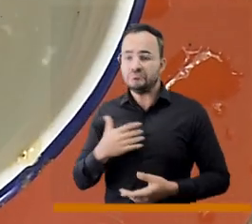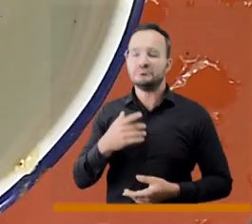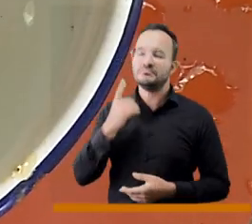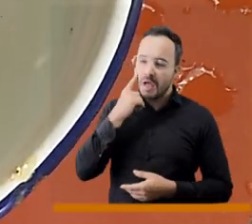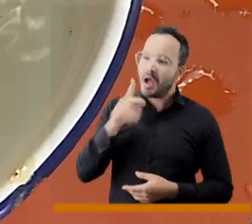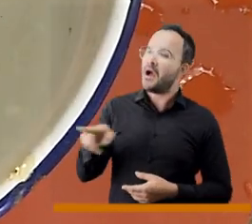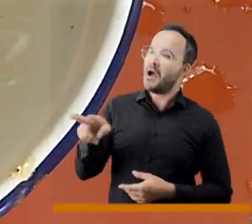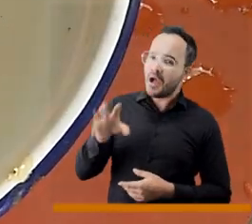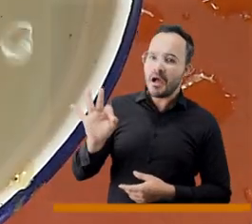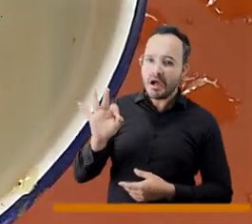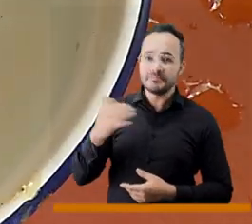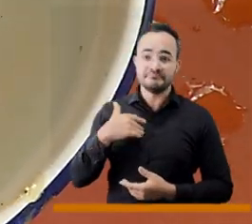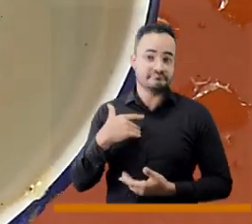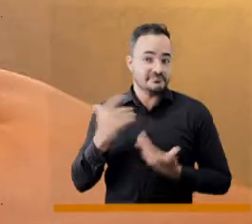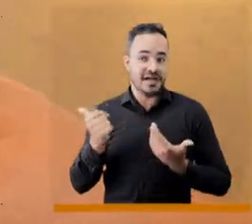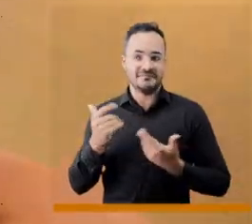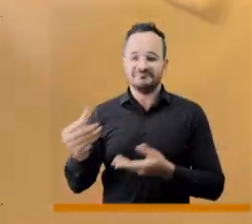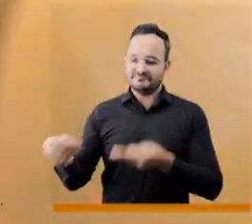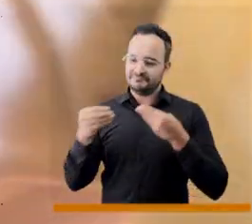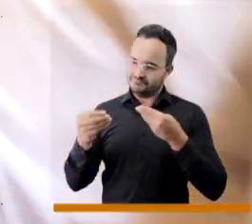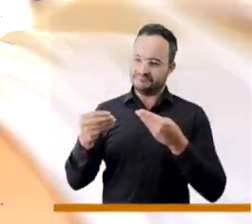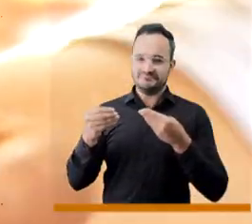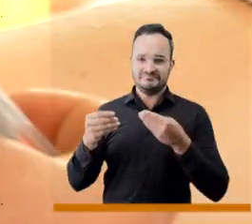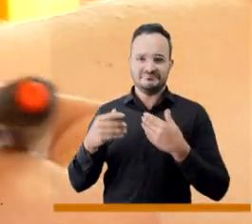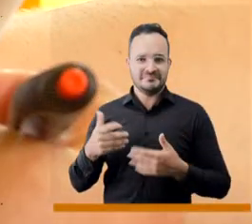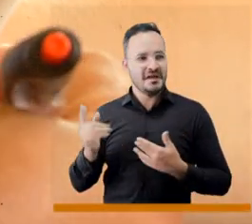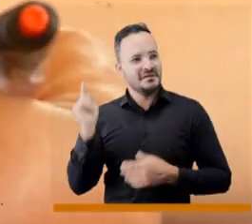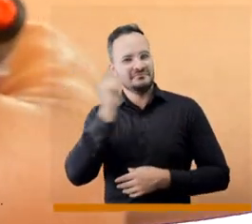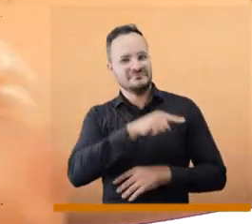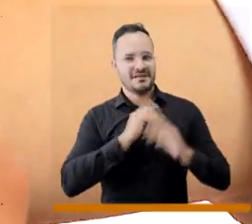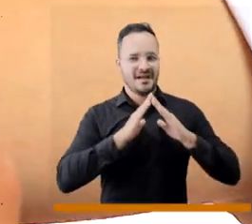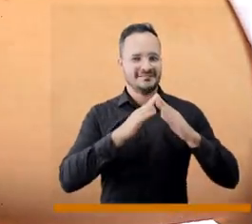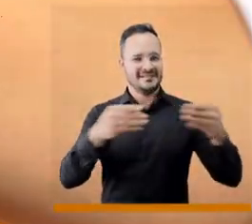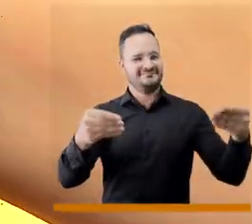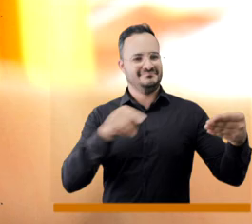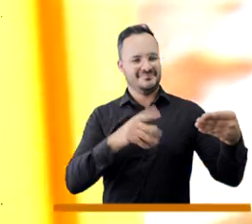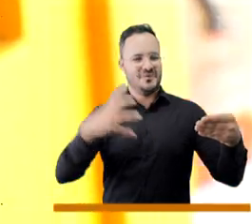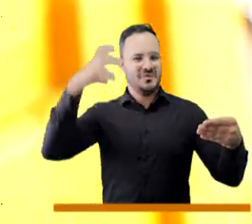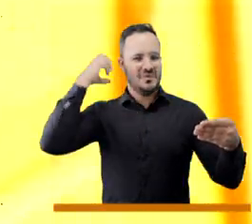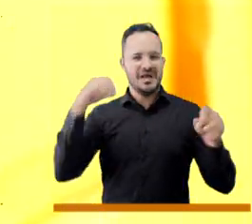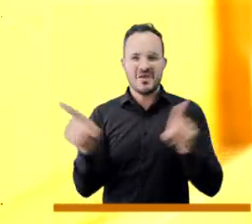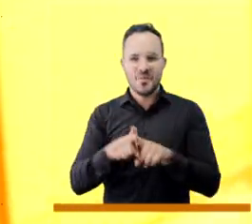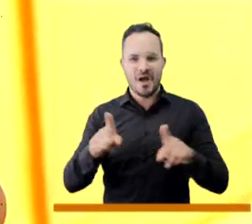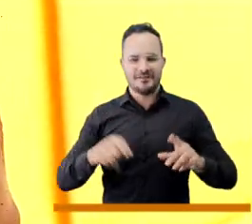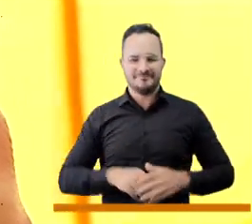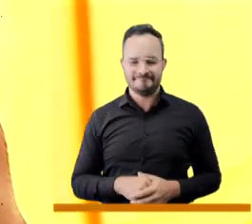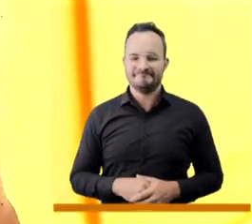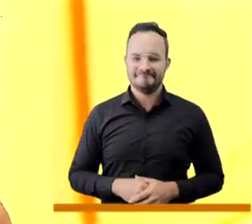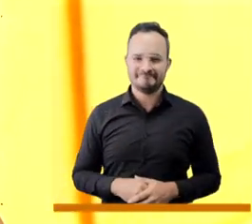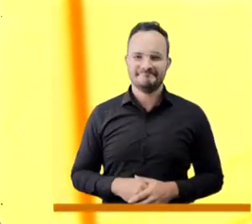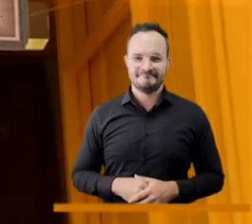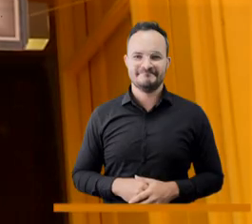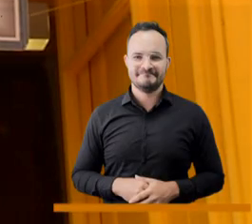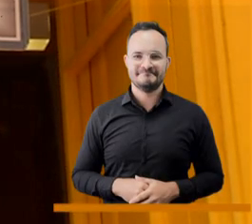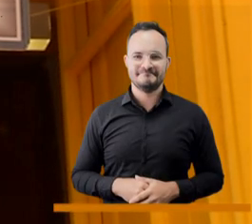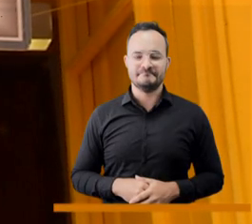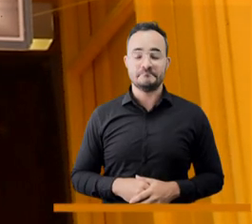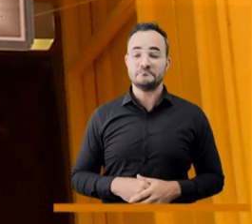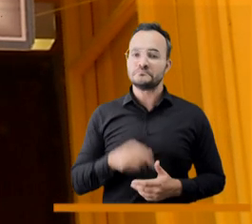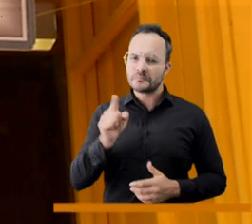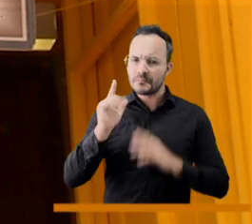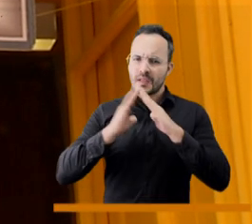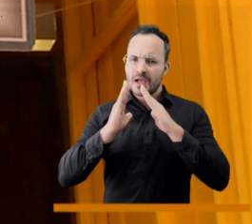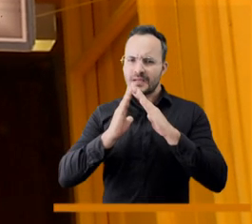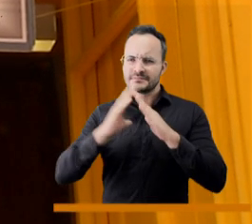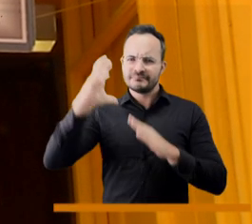y ve el proceso y se lleva a su casa un poncherazo como el que le tomaron a los abuelos. Óscar, esa